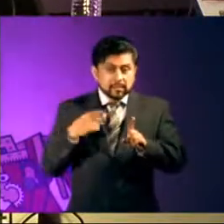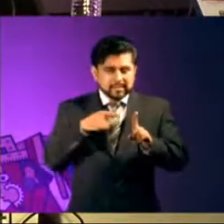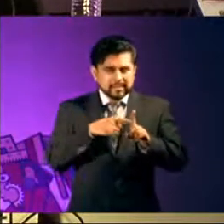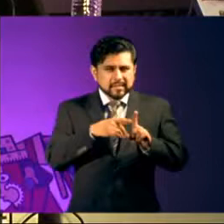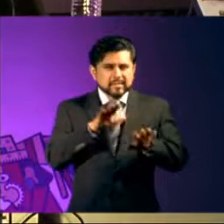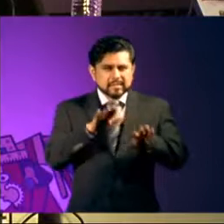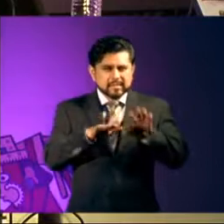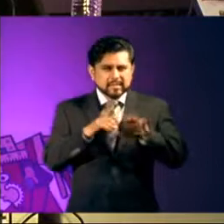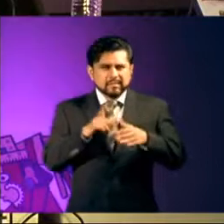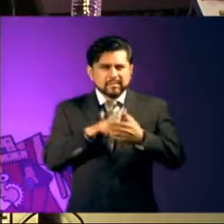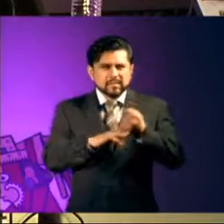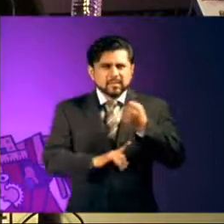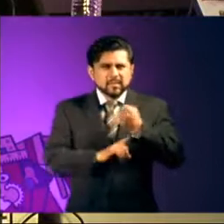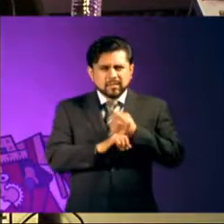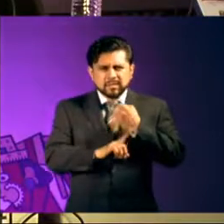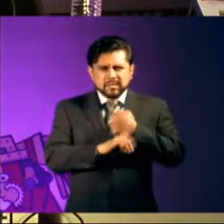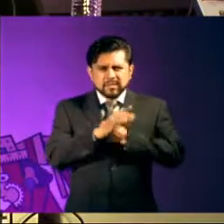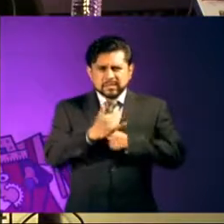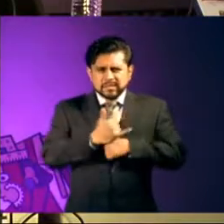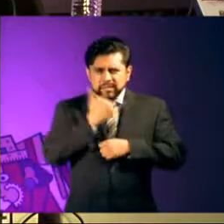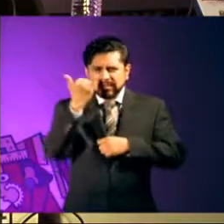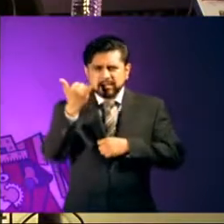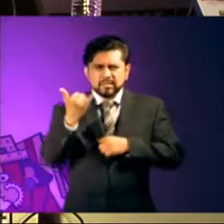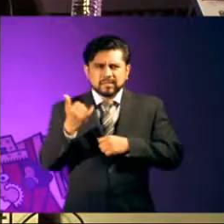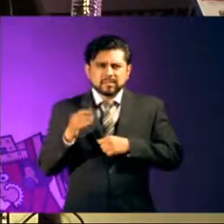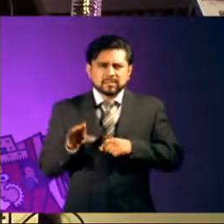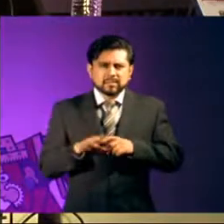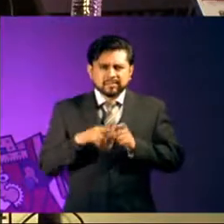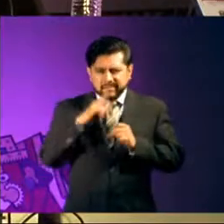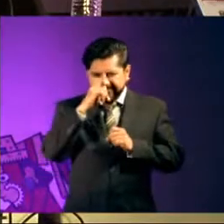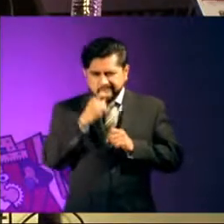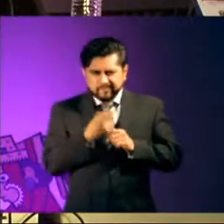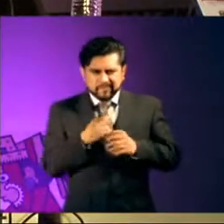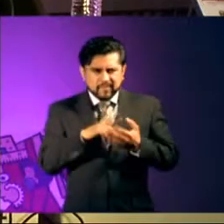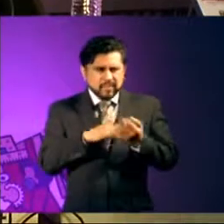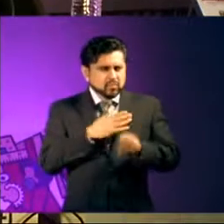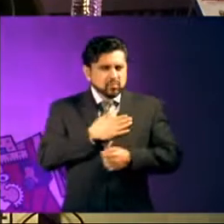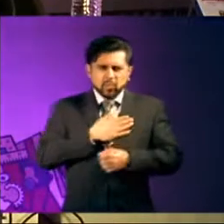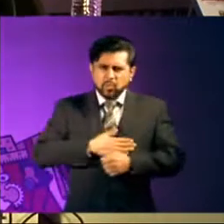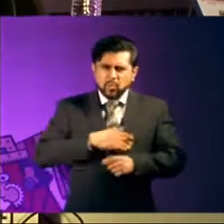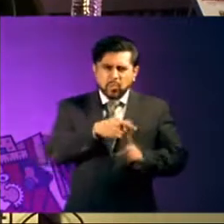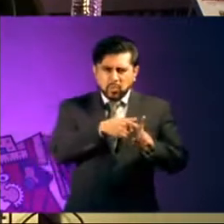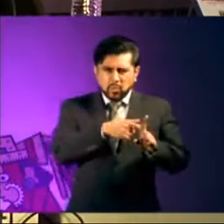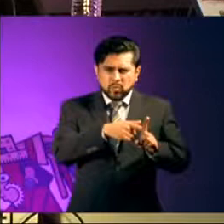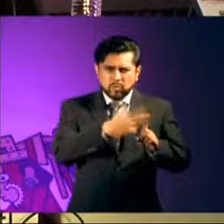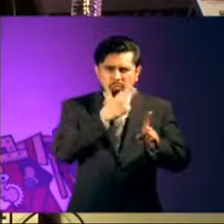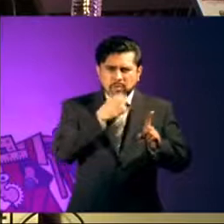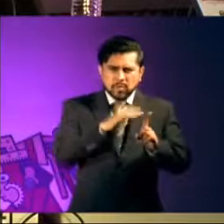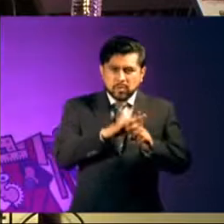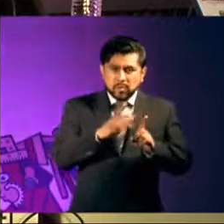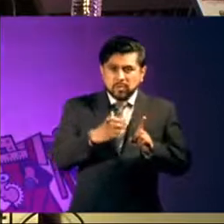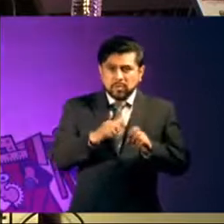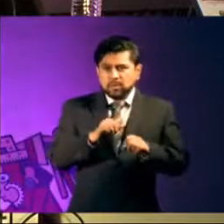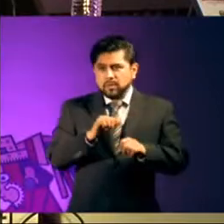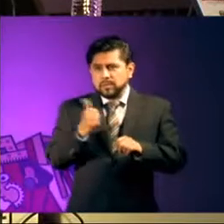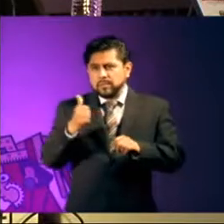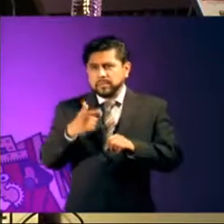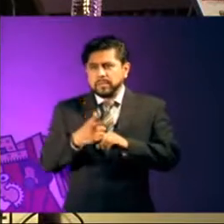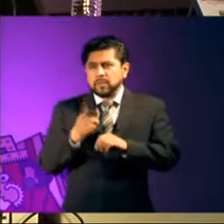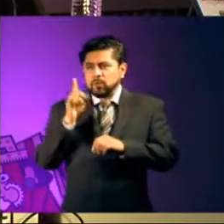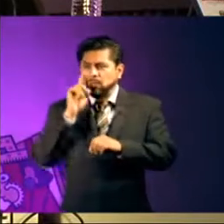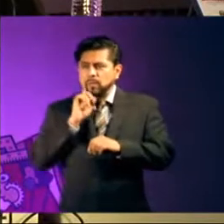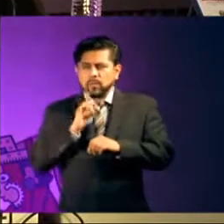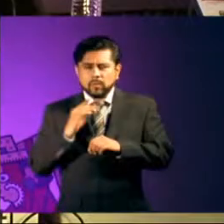tan y justa para las mujeres para los otros géneros